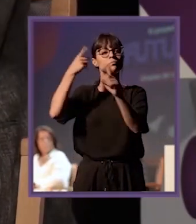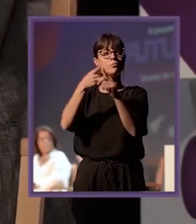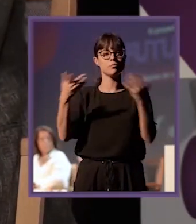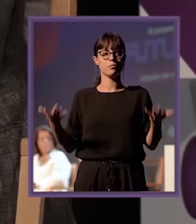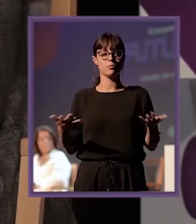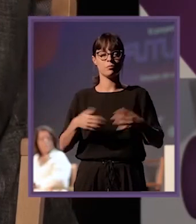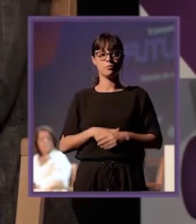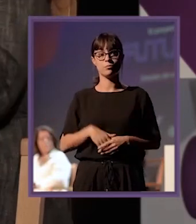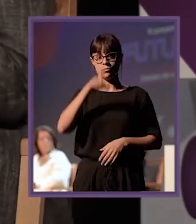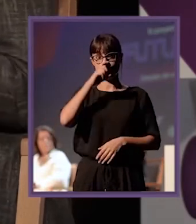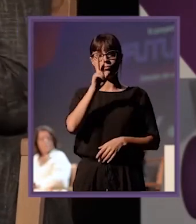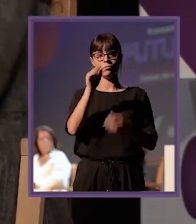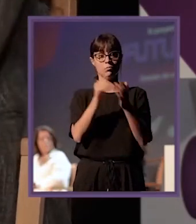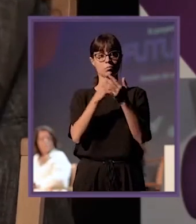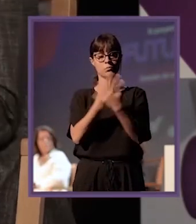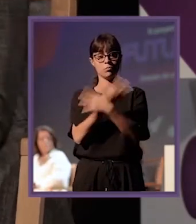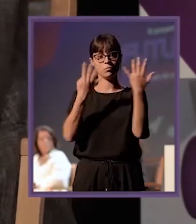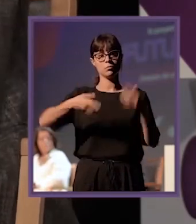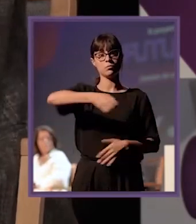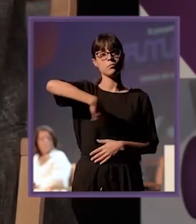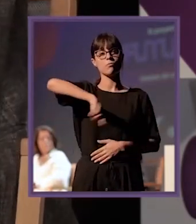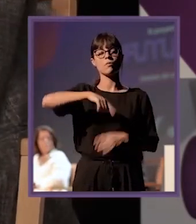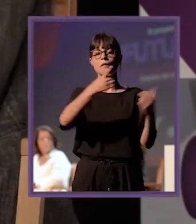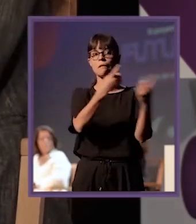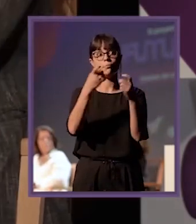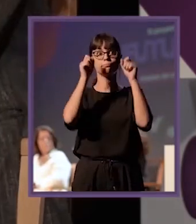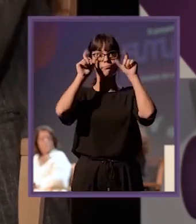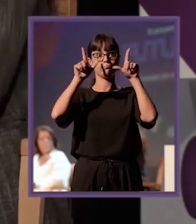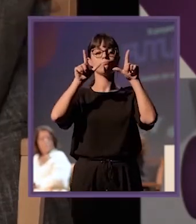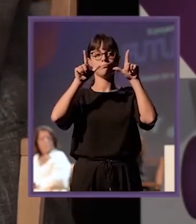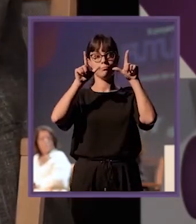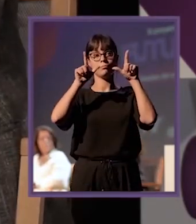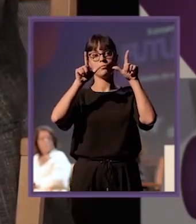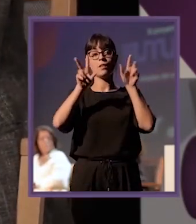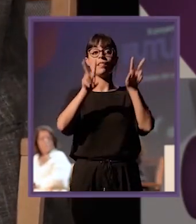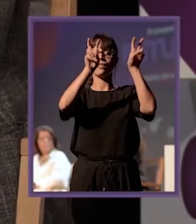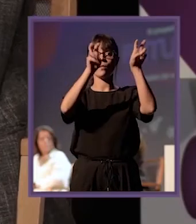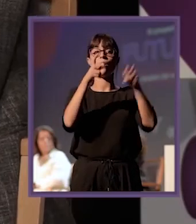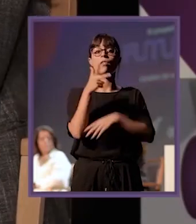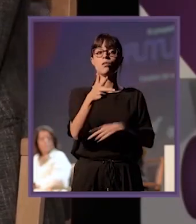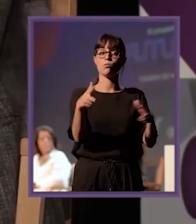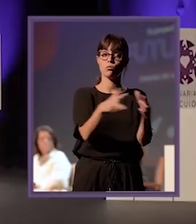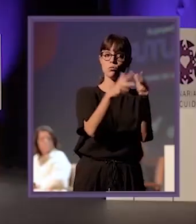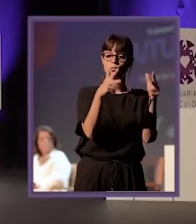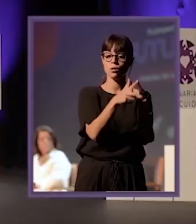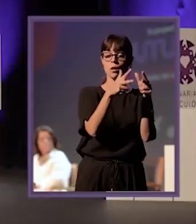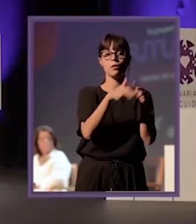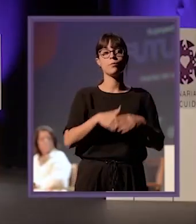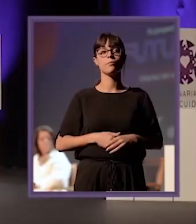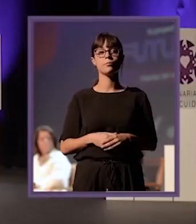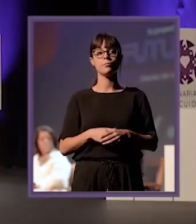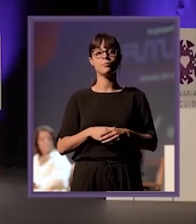el año 2019 nos dimos cuenta de una serie de necesidades con respecto a los temas de derechos sociales, nos dimos cuenta